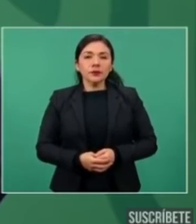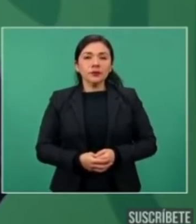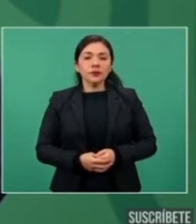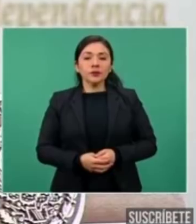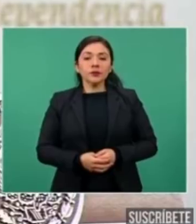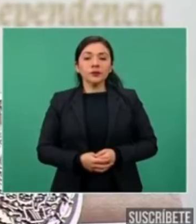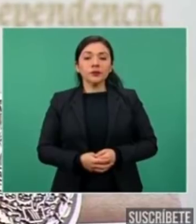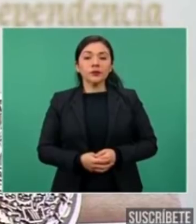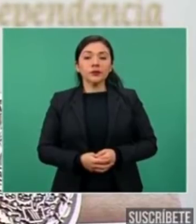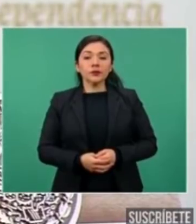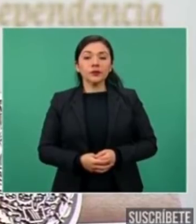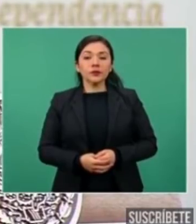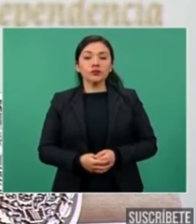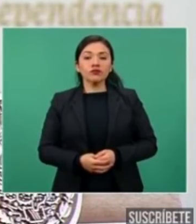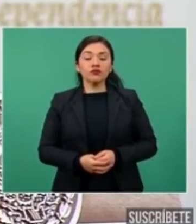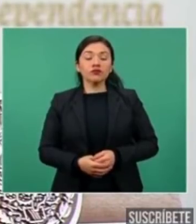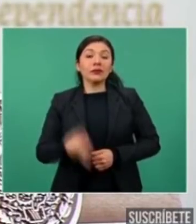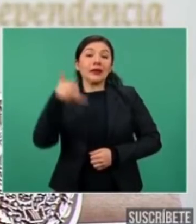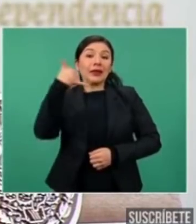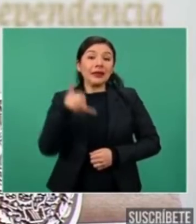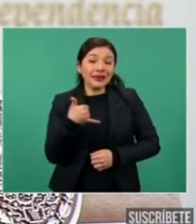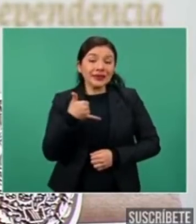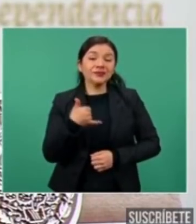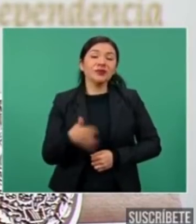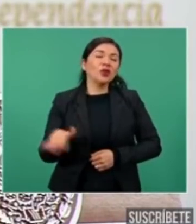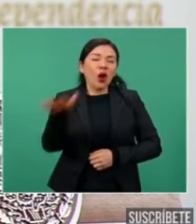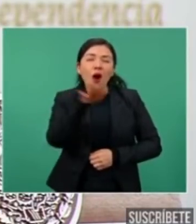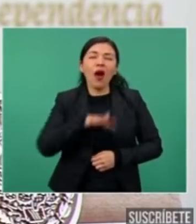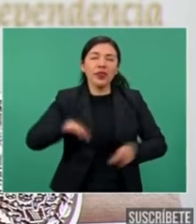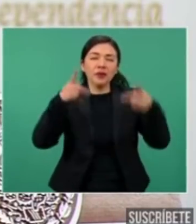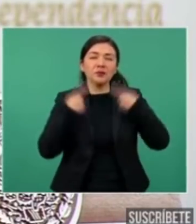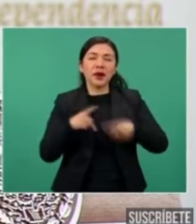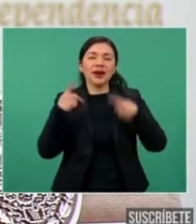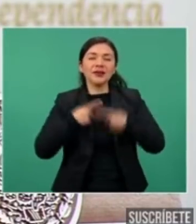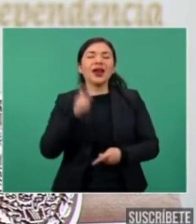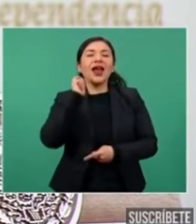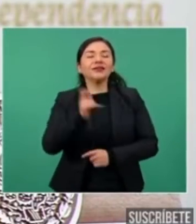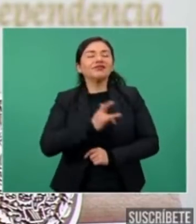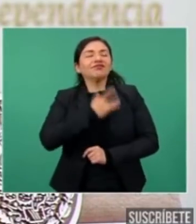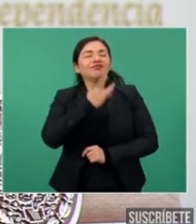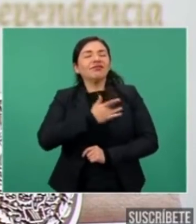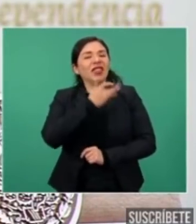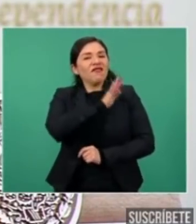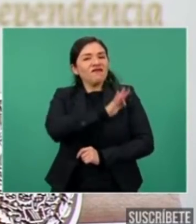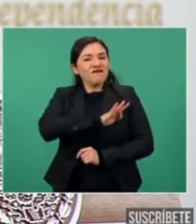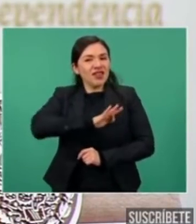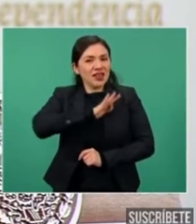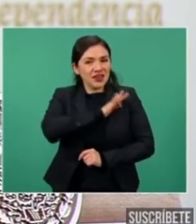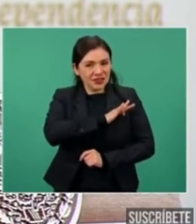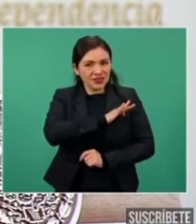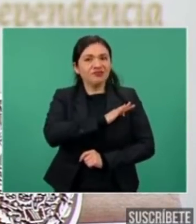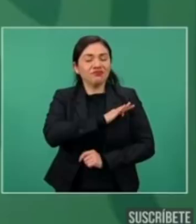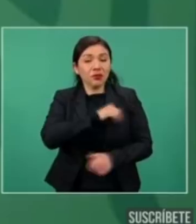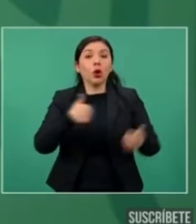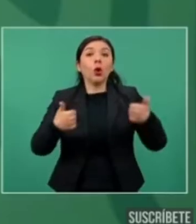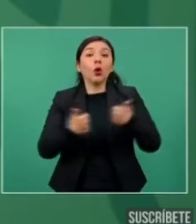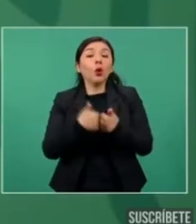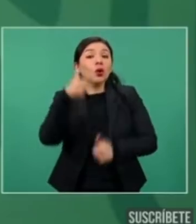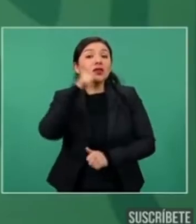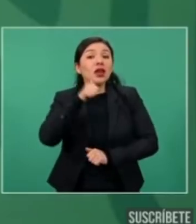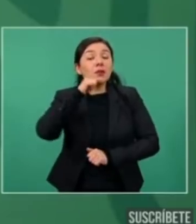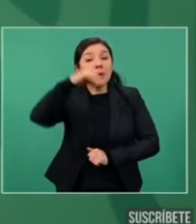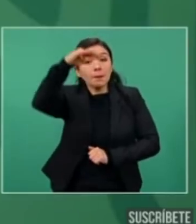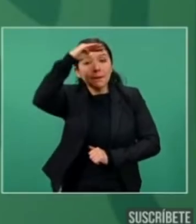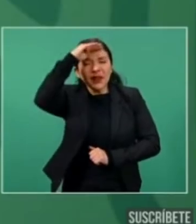y que todos seamos felices pensando como siempre lo he dicho que la